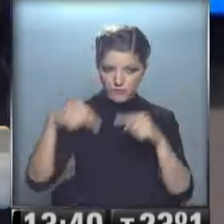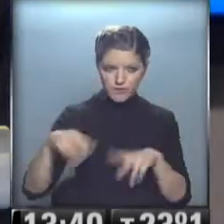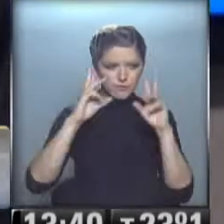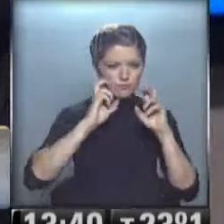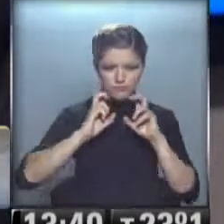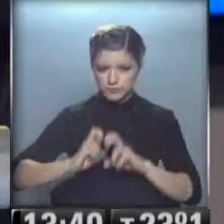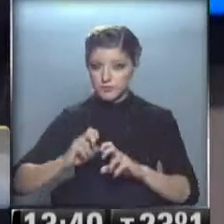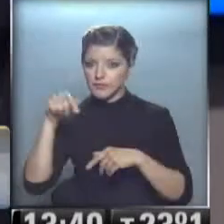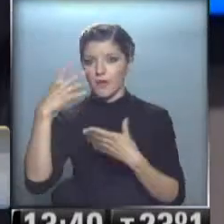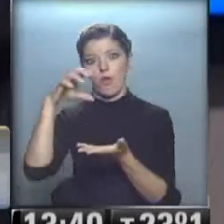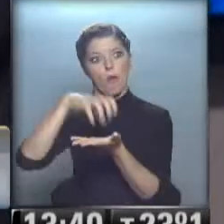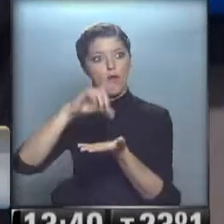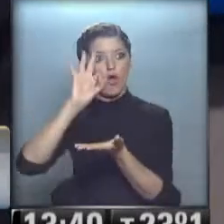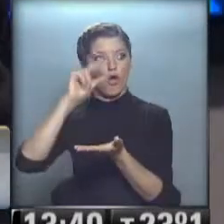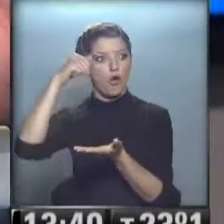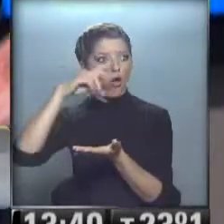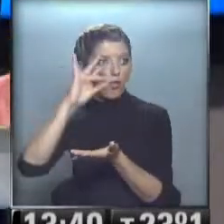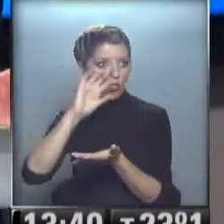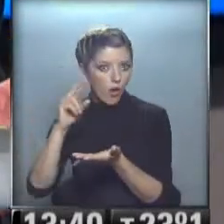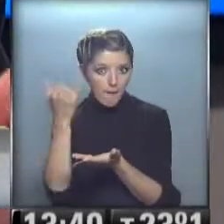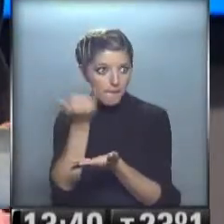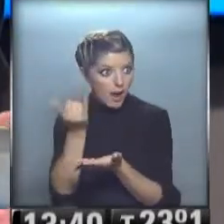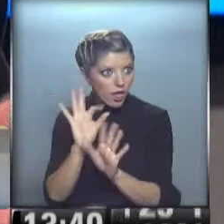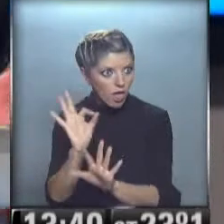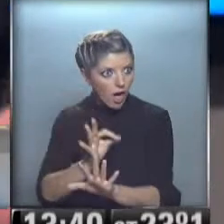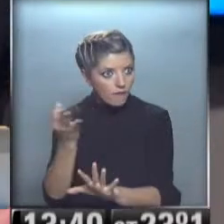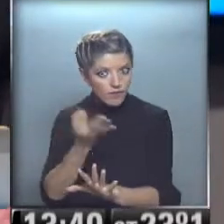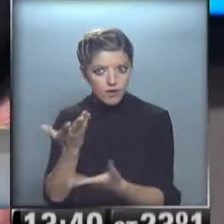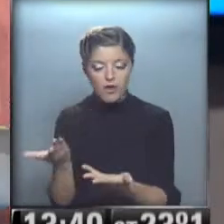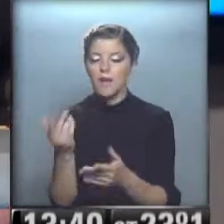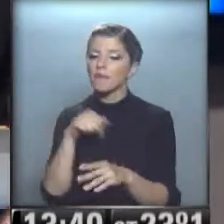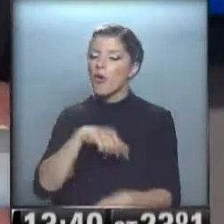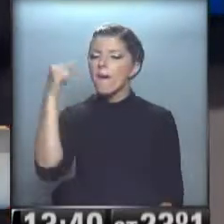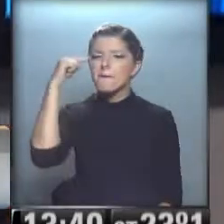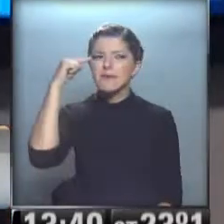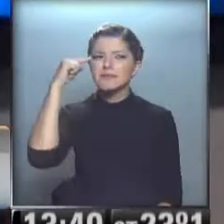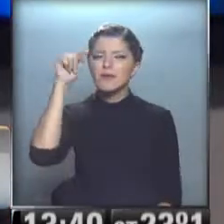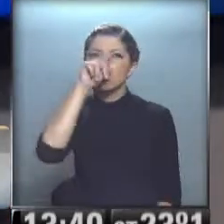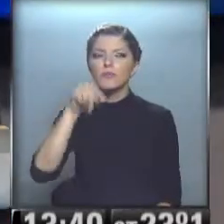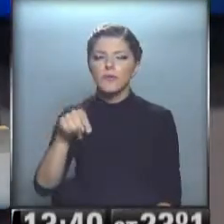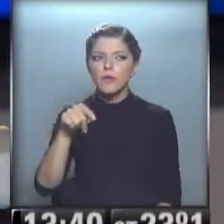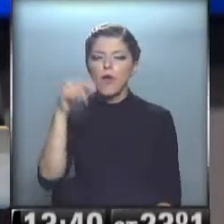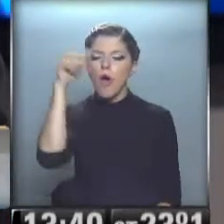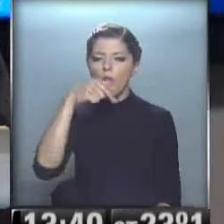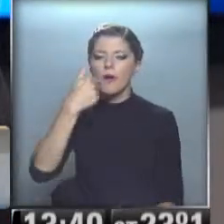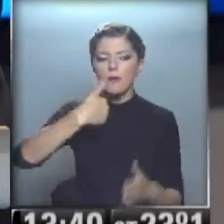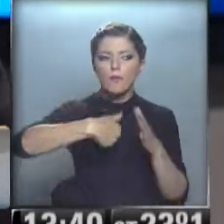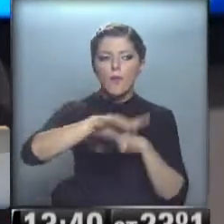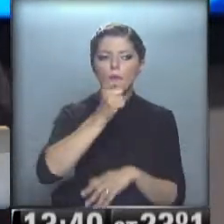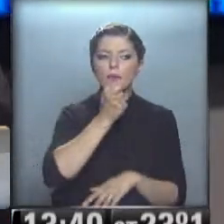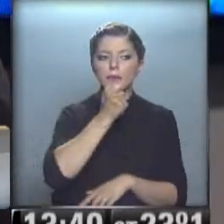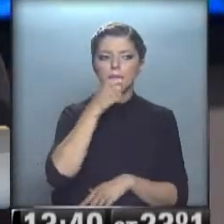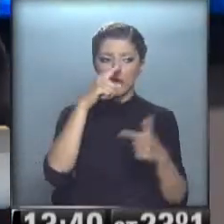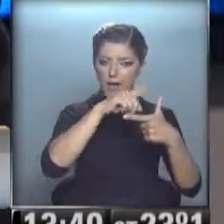eso no cabe la menor duda, que esa coordinación existió. La pregunta es, ahora que puede haber otra vez una presidencia de Bachelet, si se animará